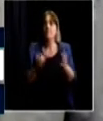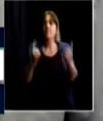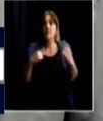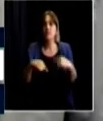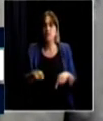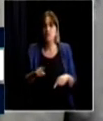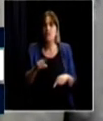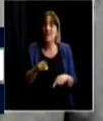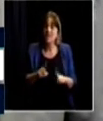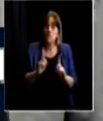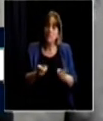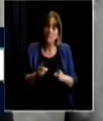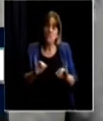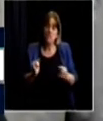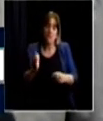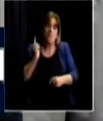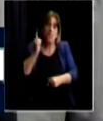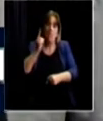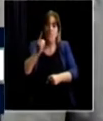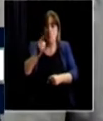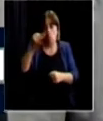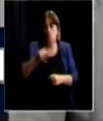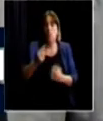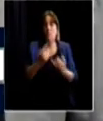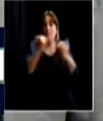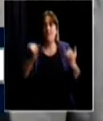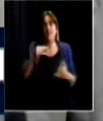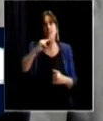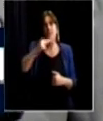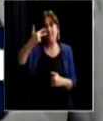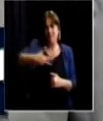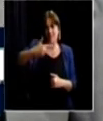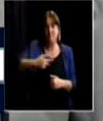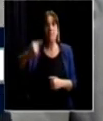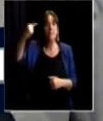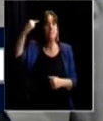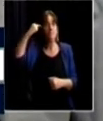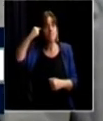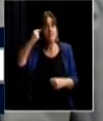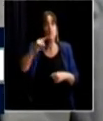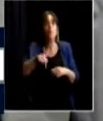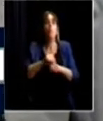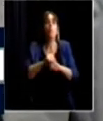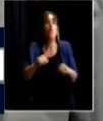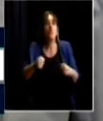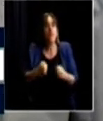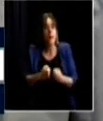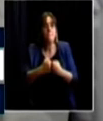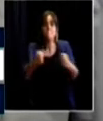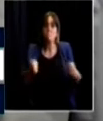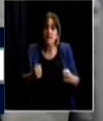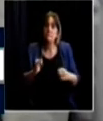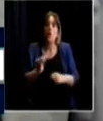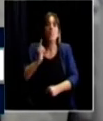esa es una medida que habíamos tomado el primer día el viernes 13 pensando que se podía extender hoy hemos